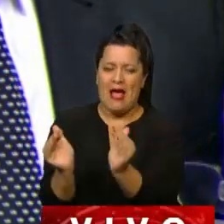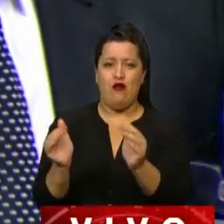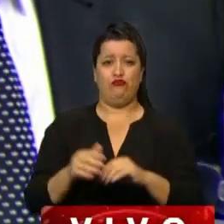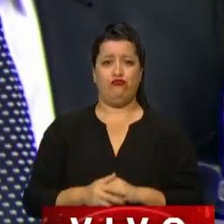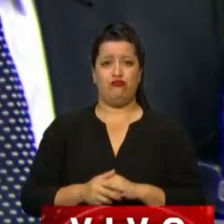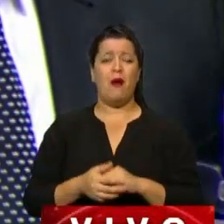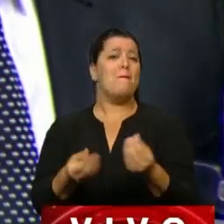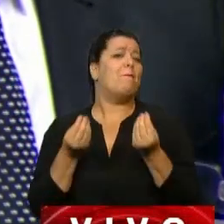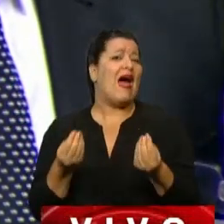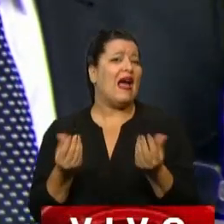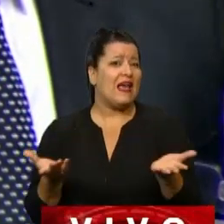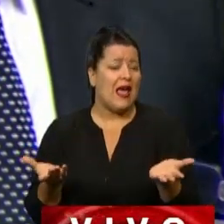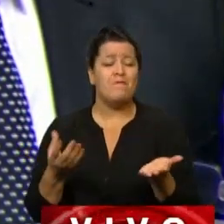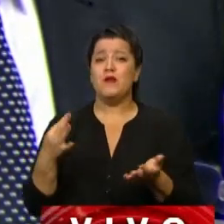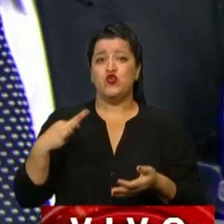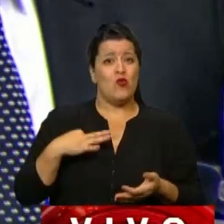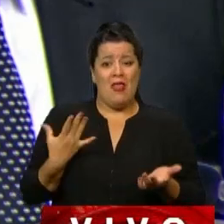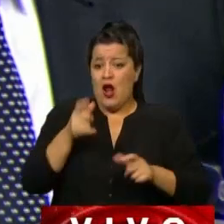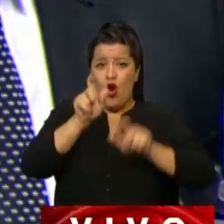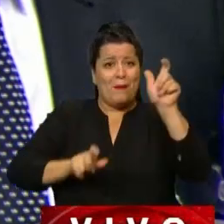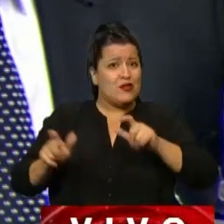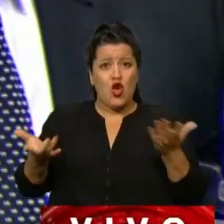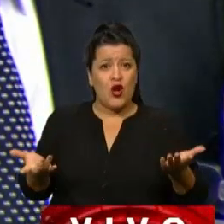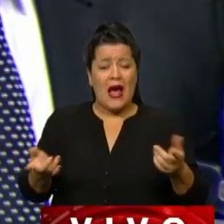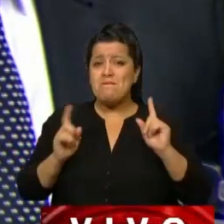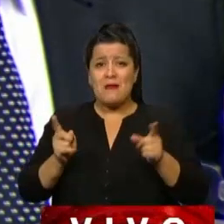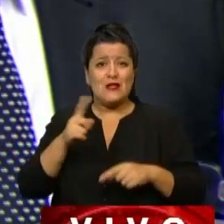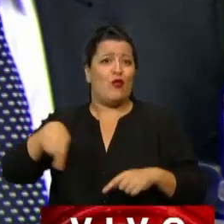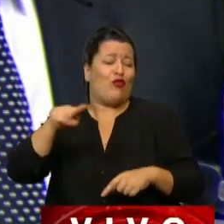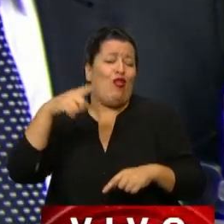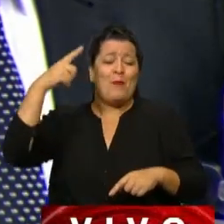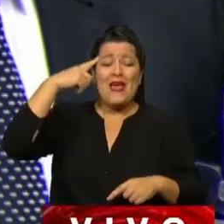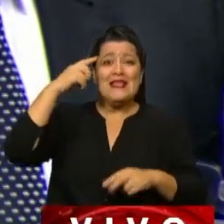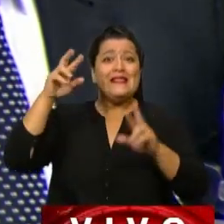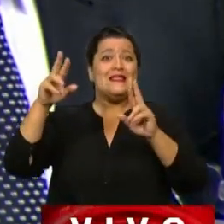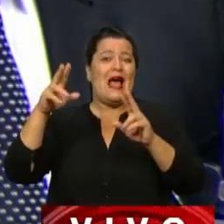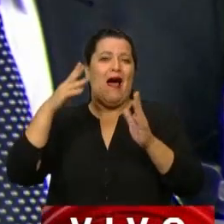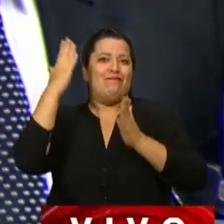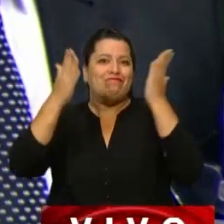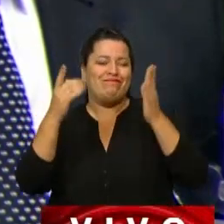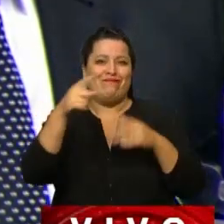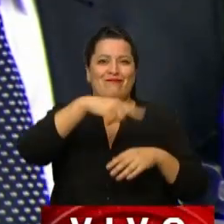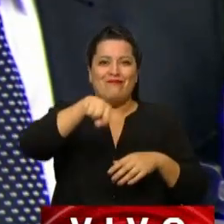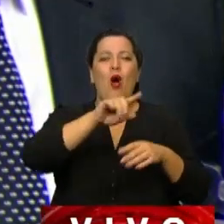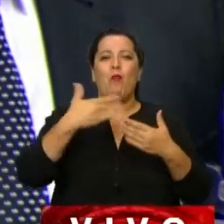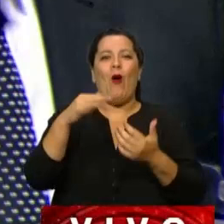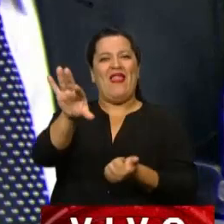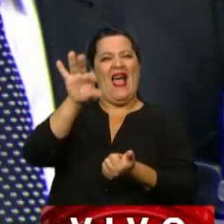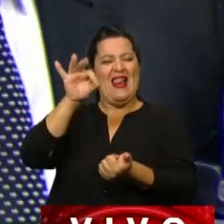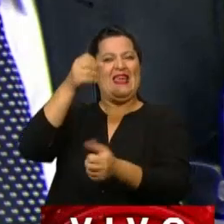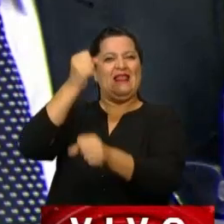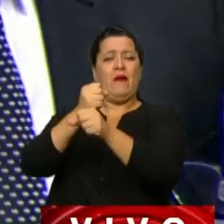señor presidente, para que el ciudadano, aquel ciudadano que tiene expectativa en nosotros, pueda elegir trabajo y no